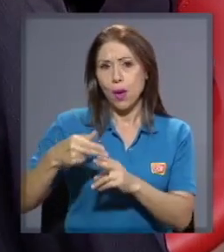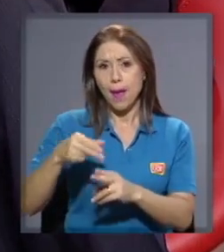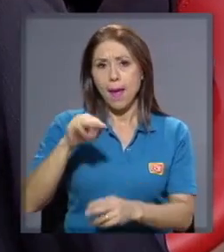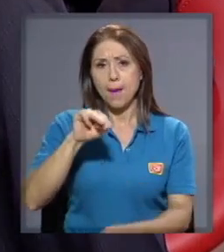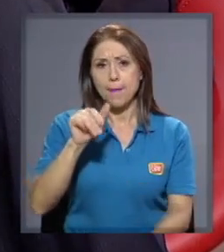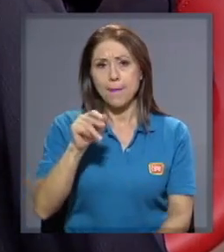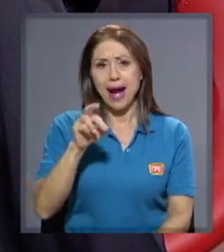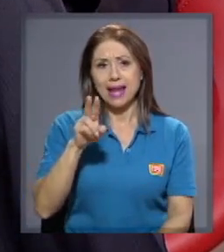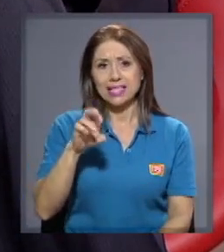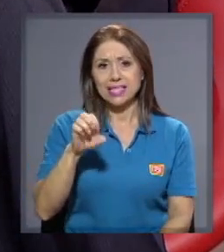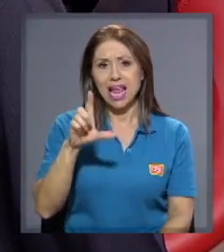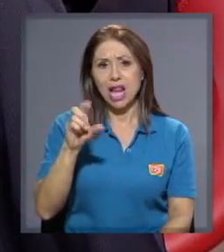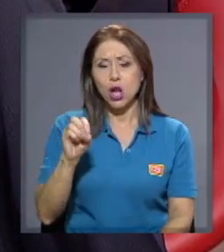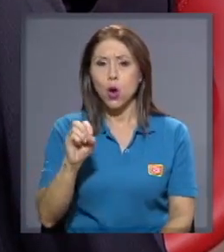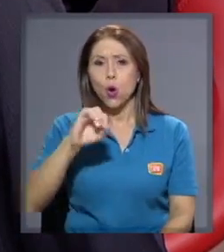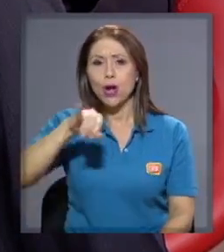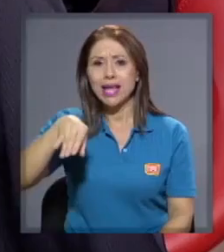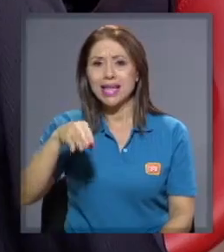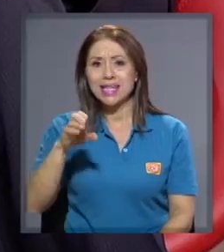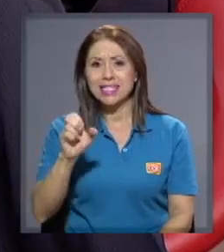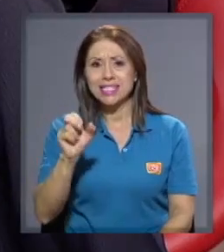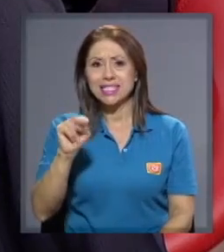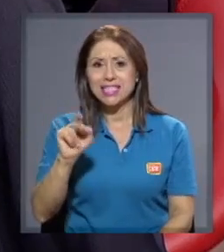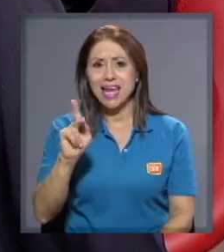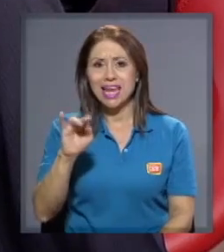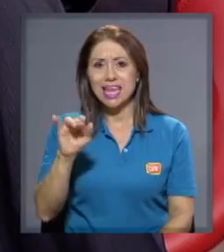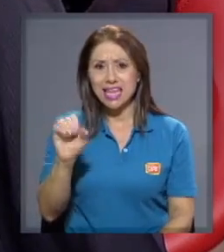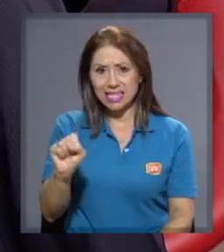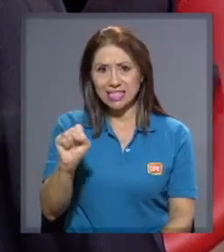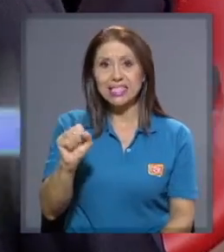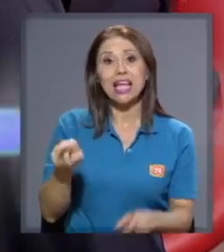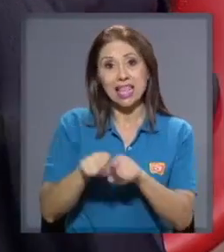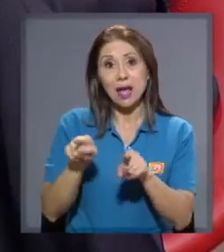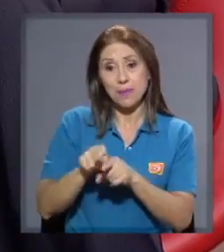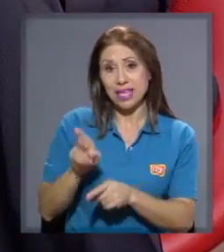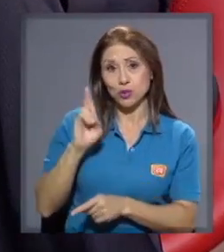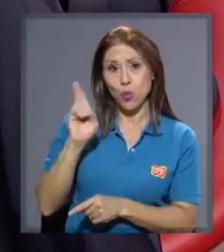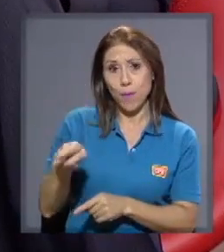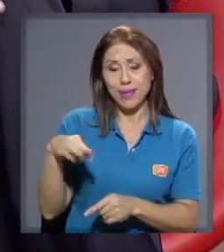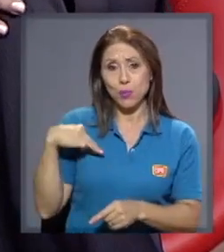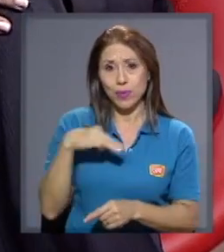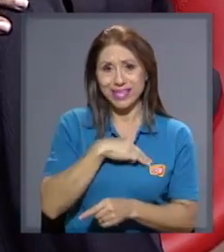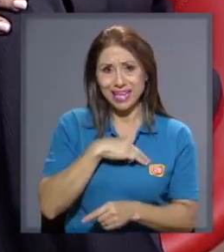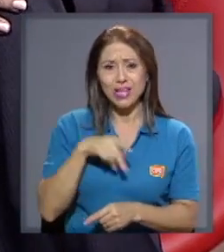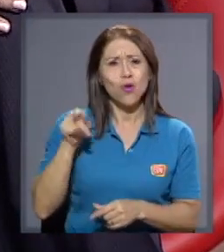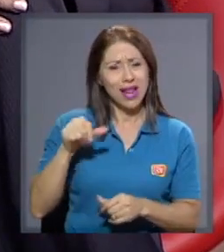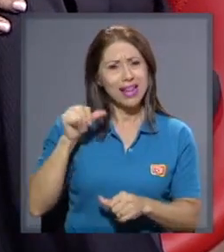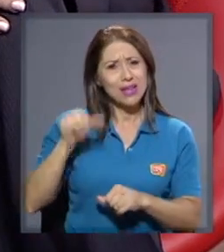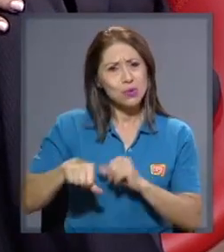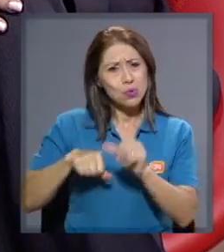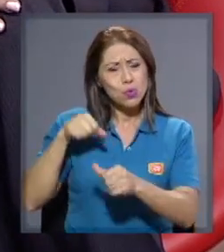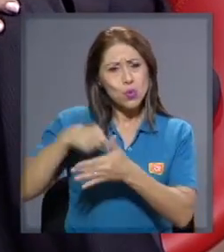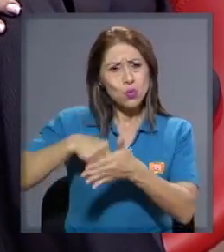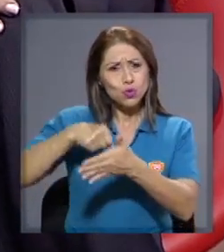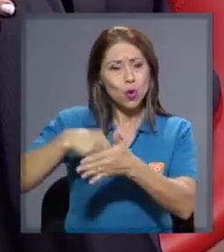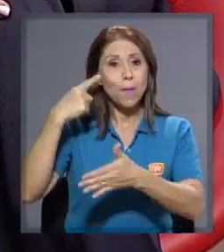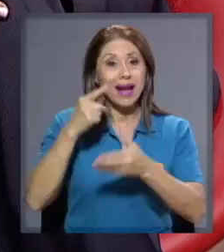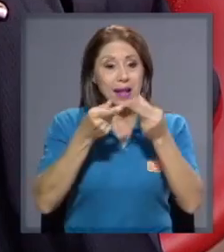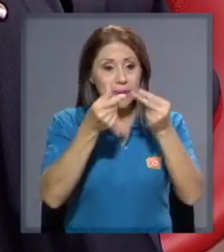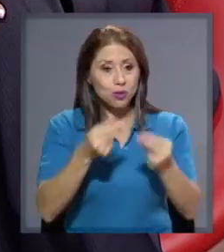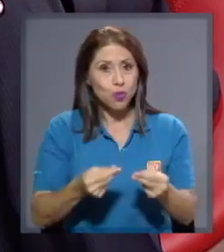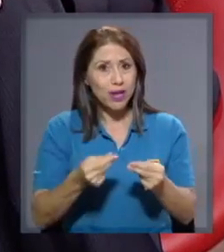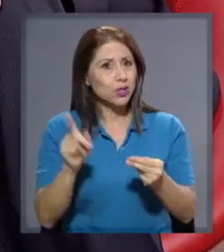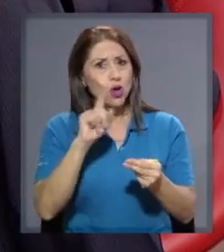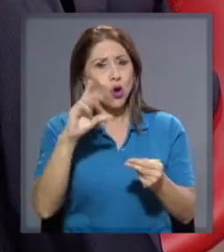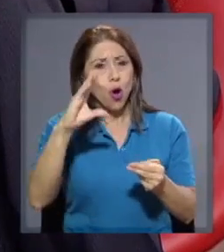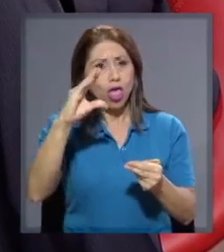jenkins que estuvo en esta misma en ese mismo ministerio en esa misma cartera luchó para que no le rebajará en el presupuesto y aún